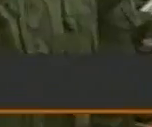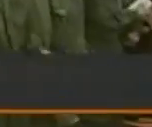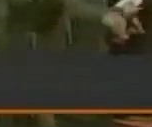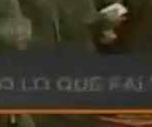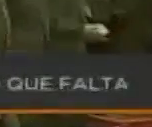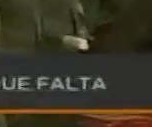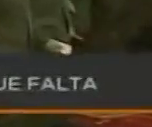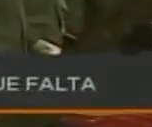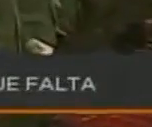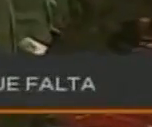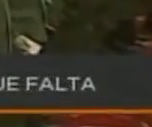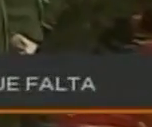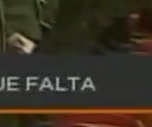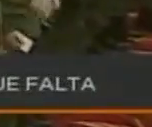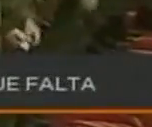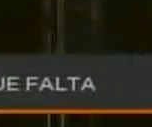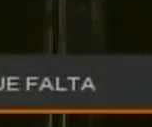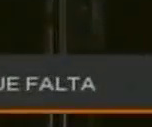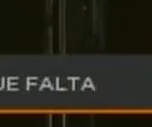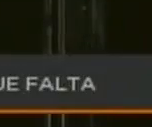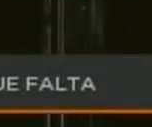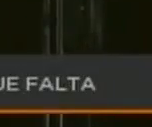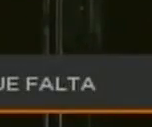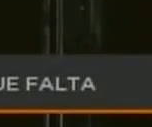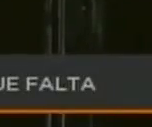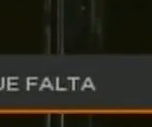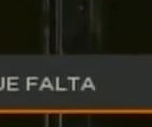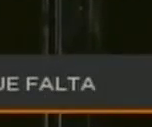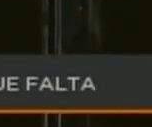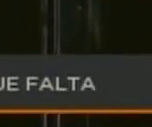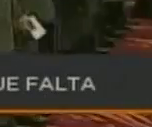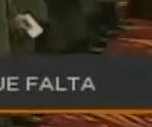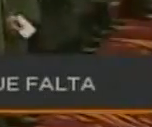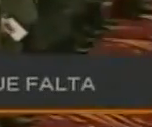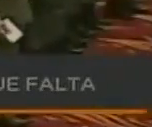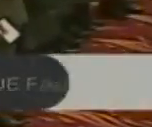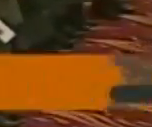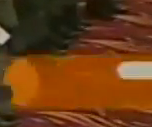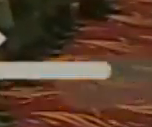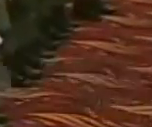vive! Sigue. Independencia y patria socialista.